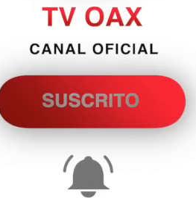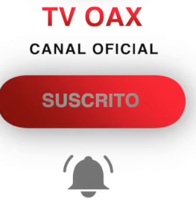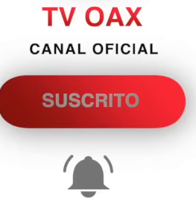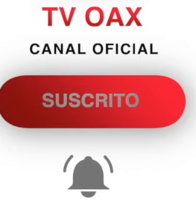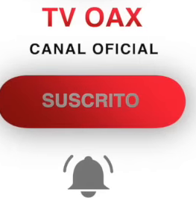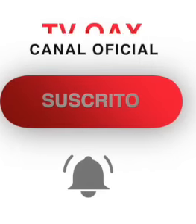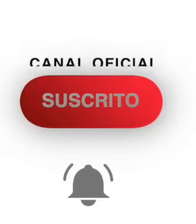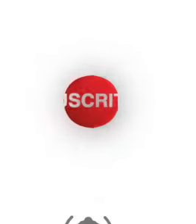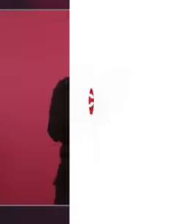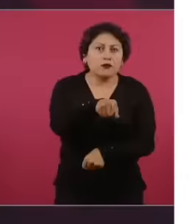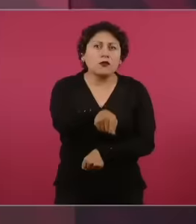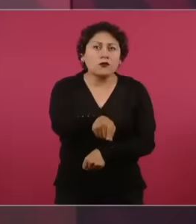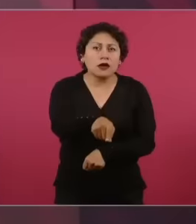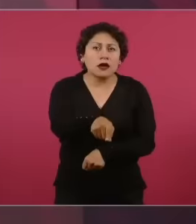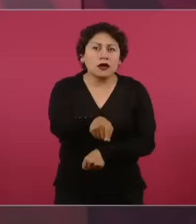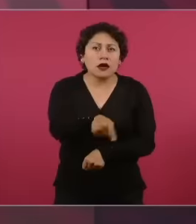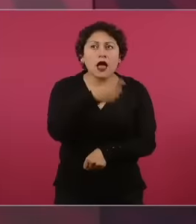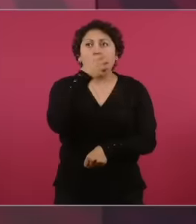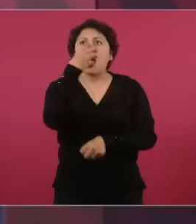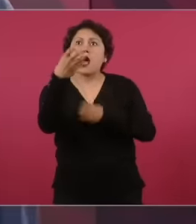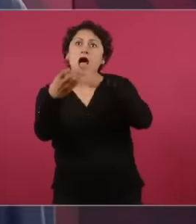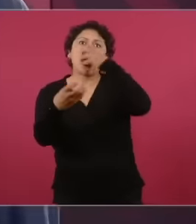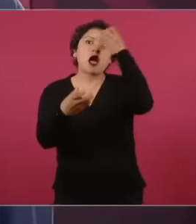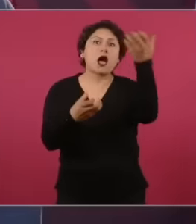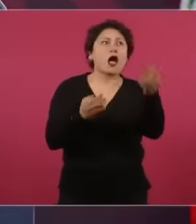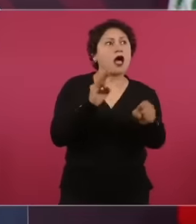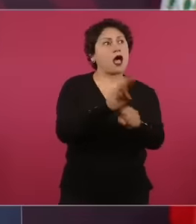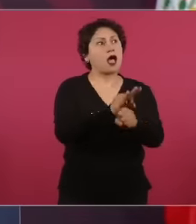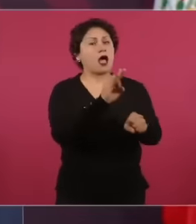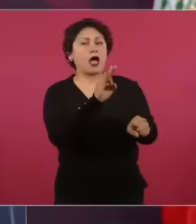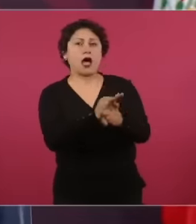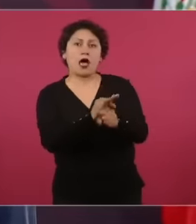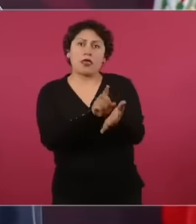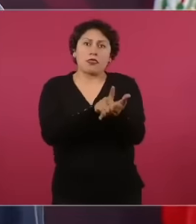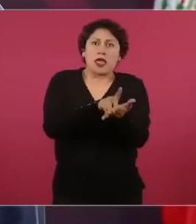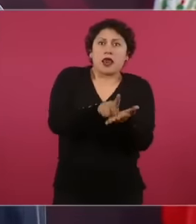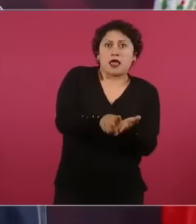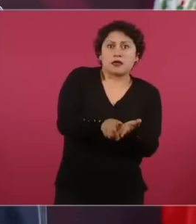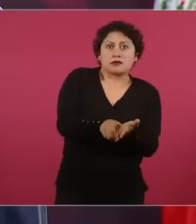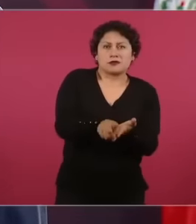simulando de que le importa mucho el Estado de Derecho.